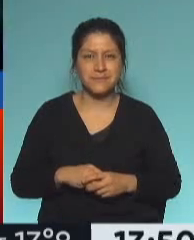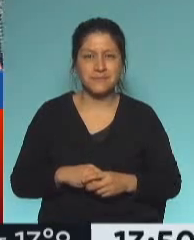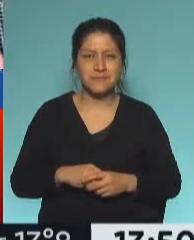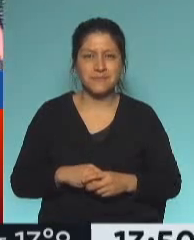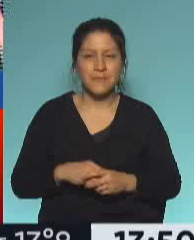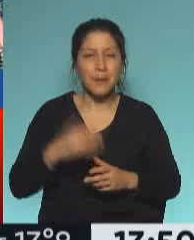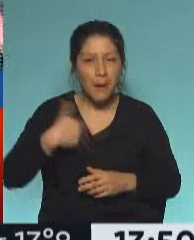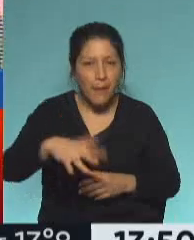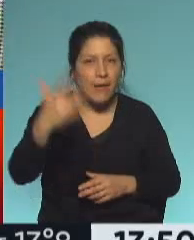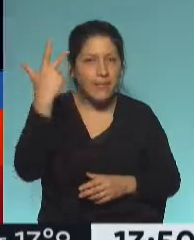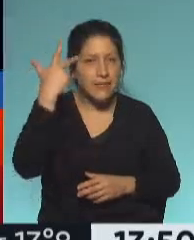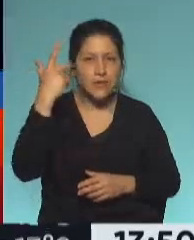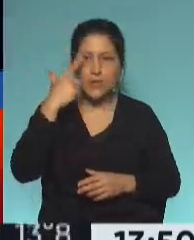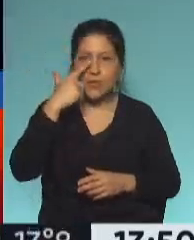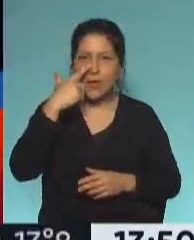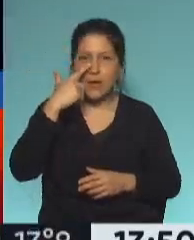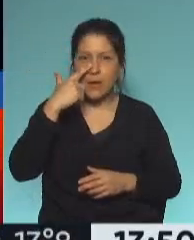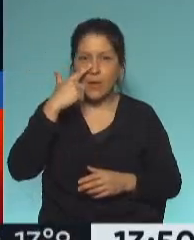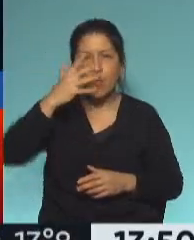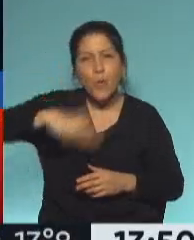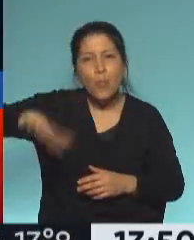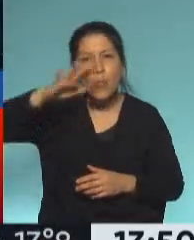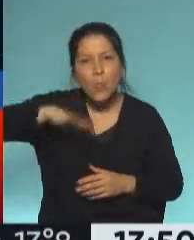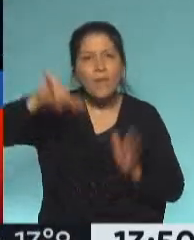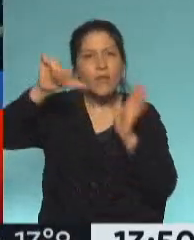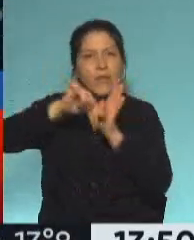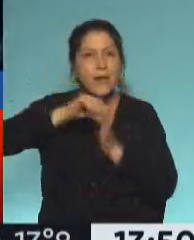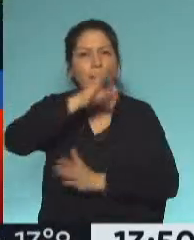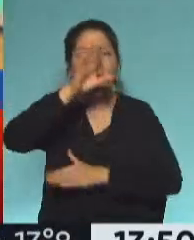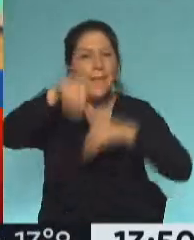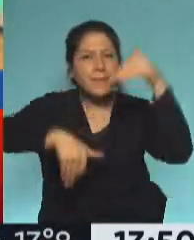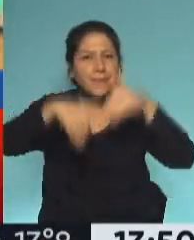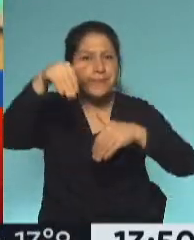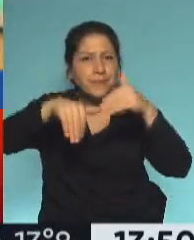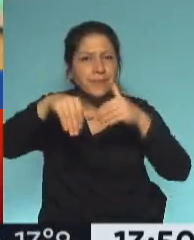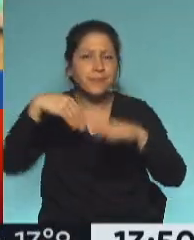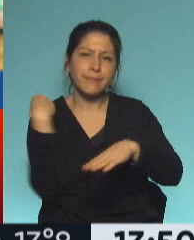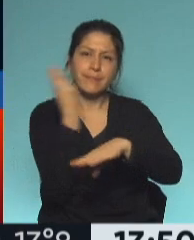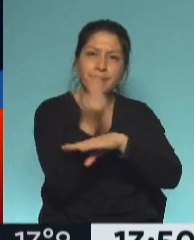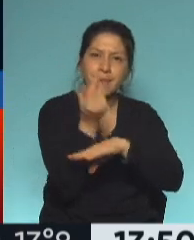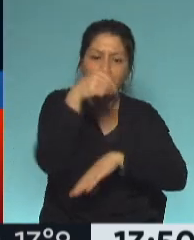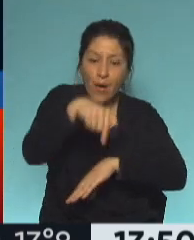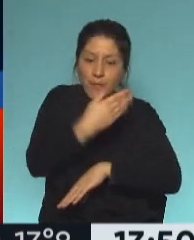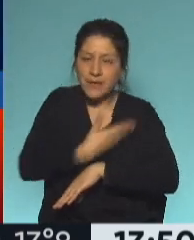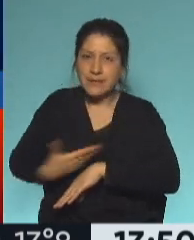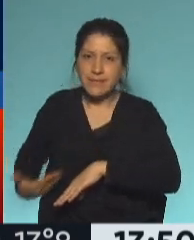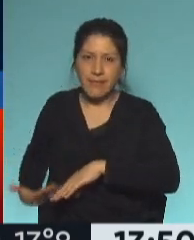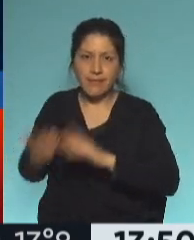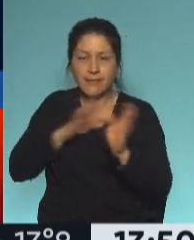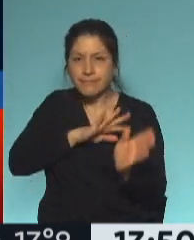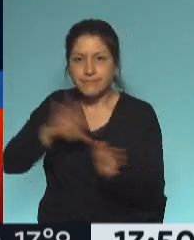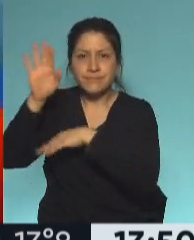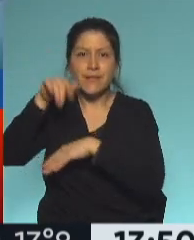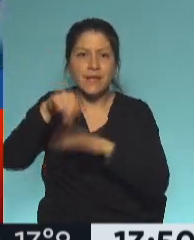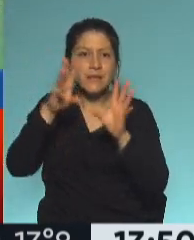El próximo 18 de junio, los iraníes irán a las urnas para elegir a quién reemplazará al actual presidente Hassan Rouhani, quien está